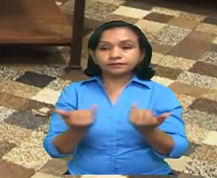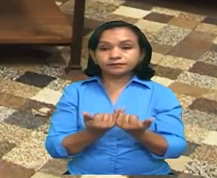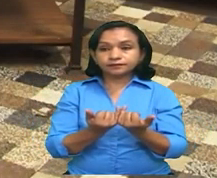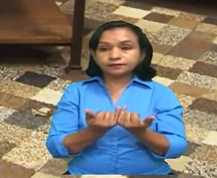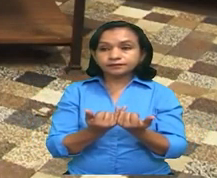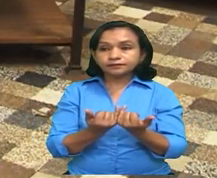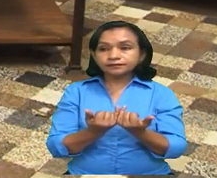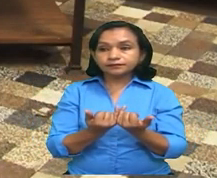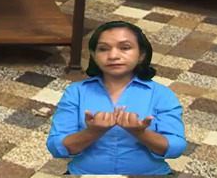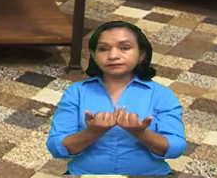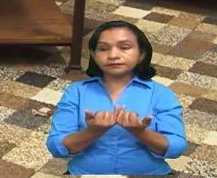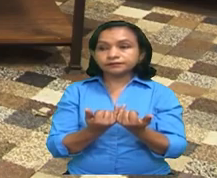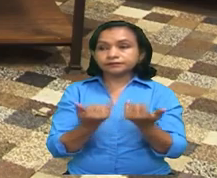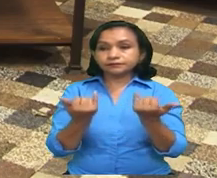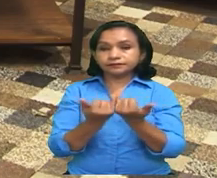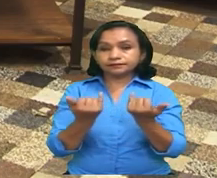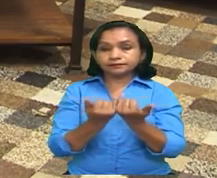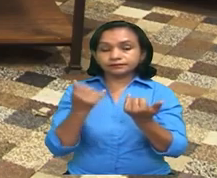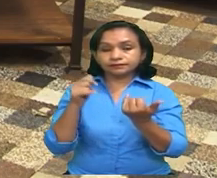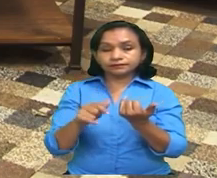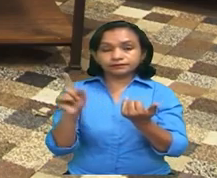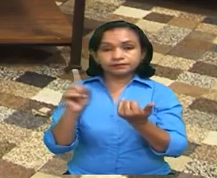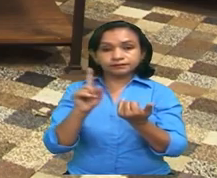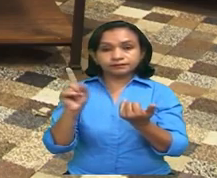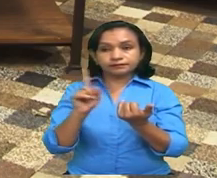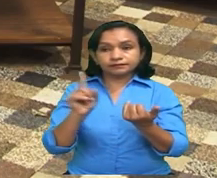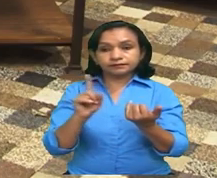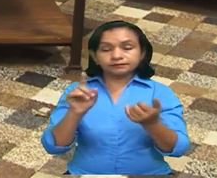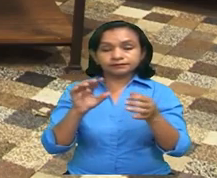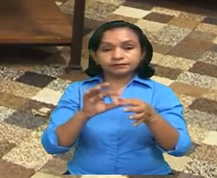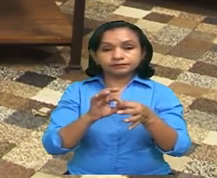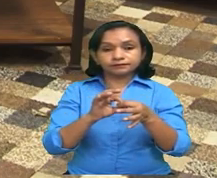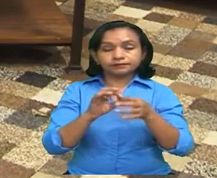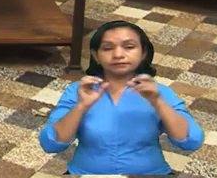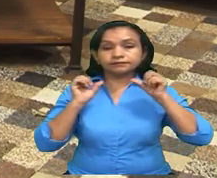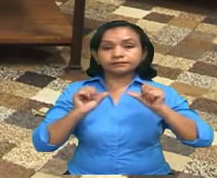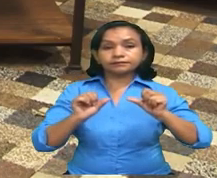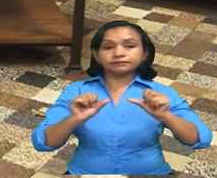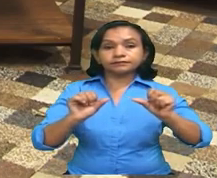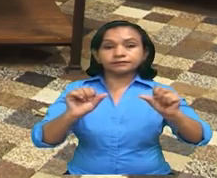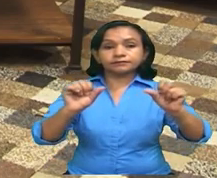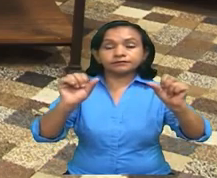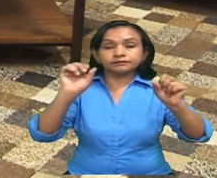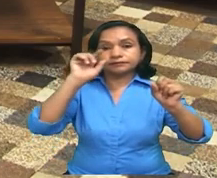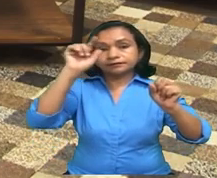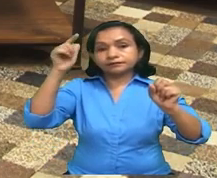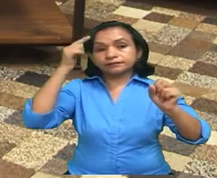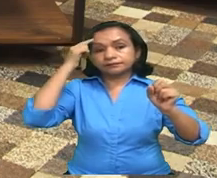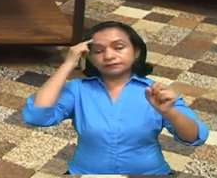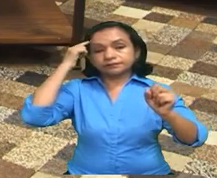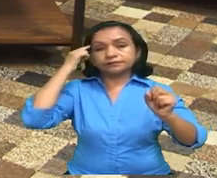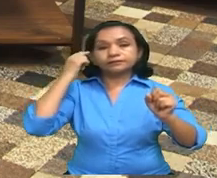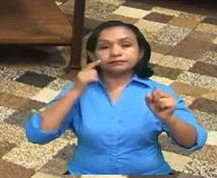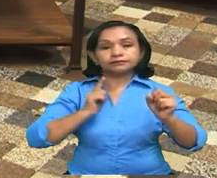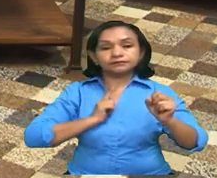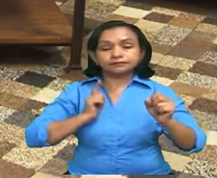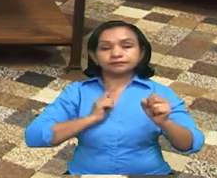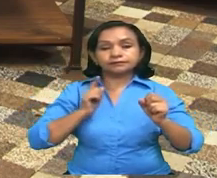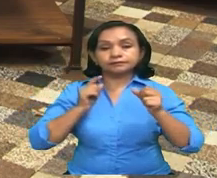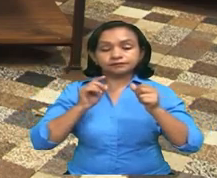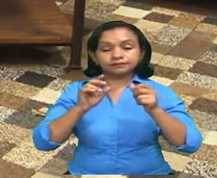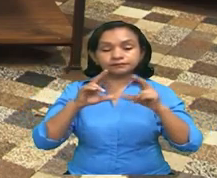turistas a nuestro país. Claro, y entiendo que no solo en esto, bueno, ahorita que se organizó